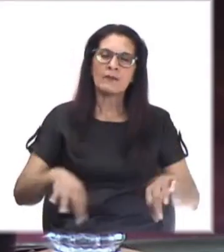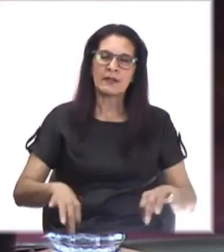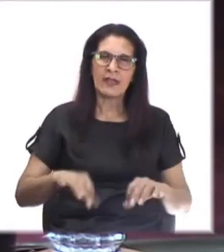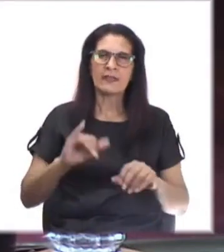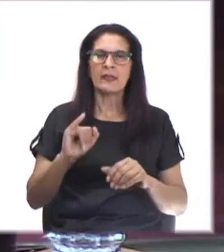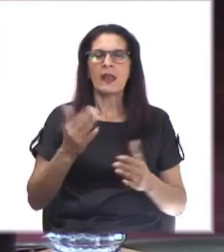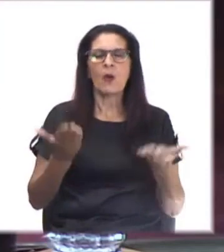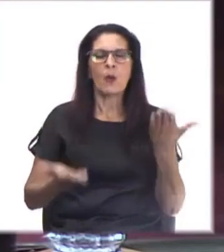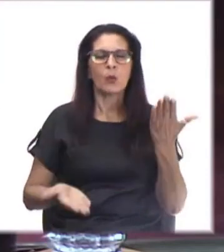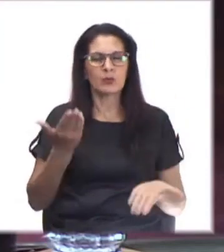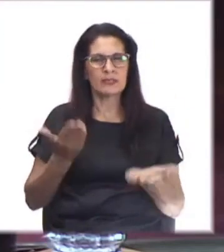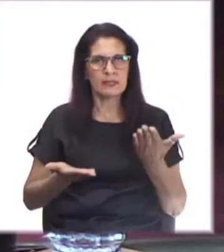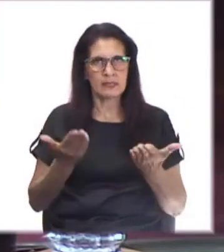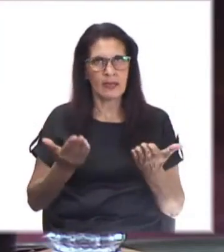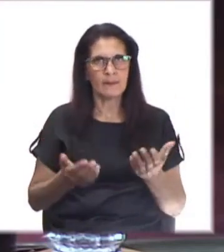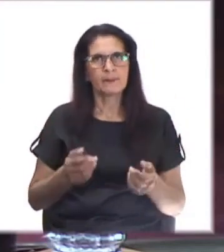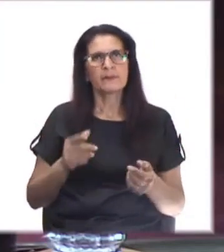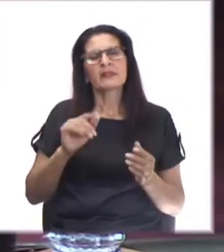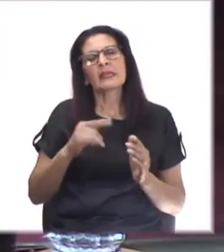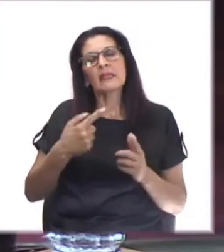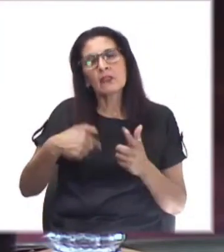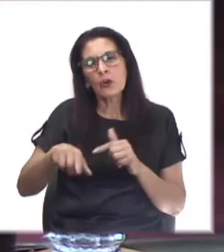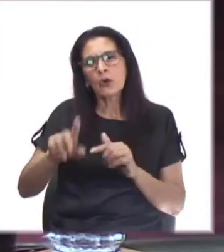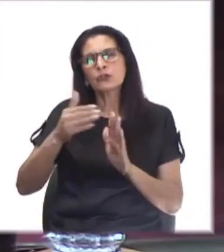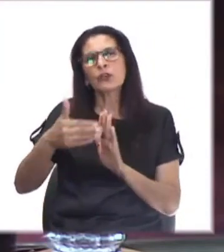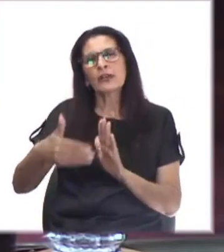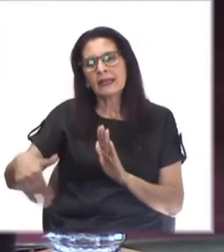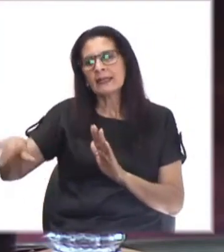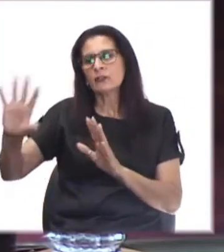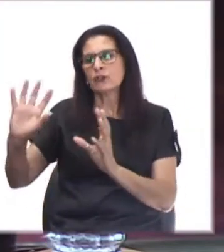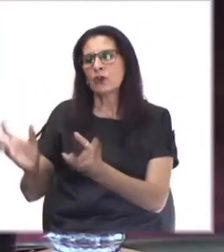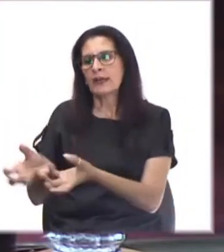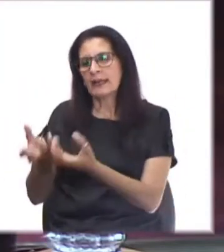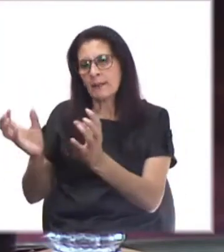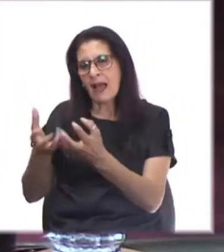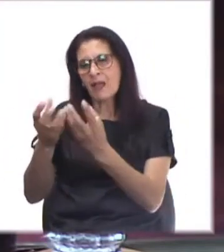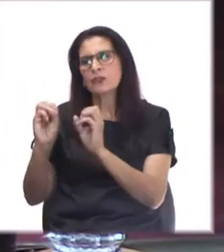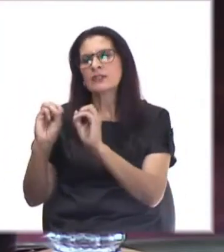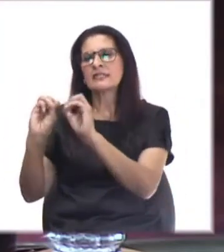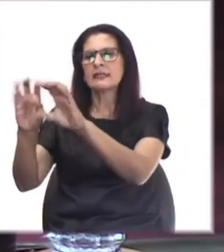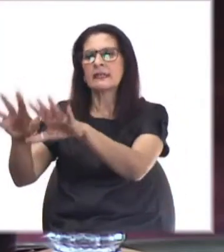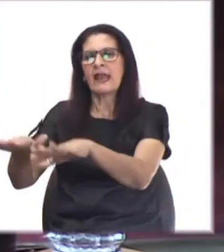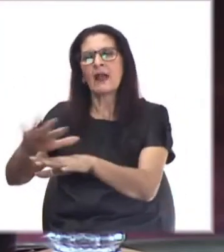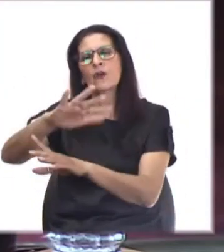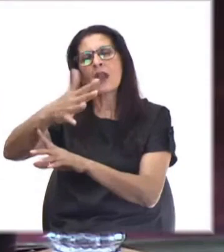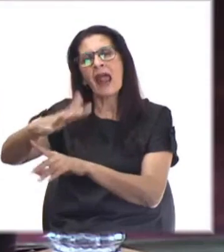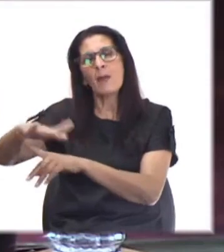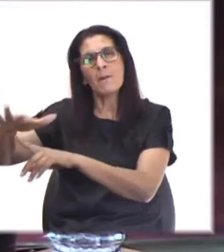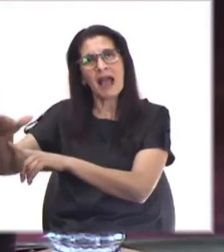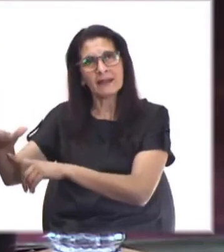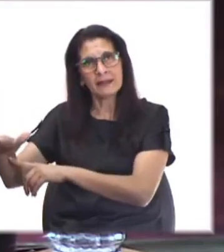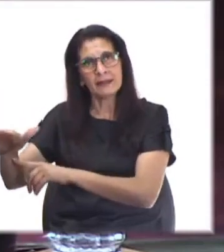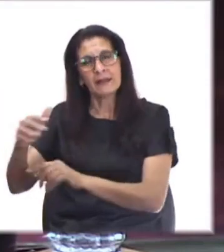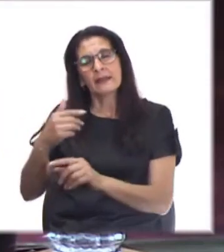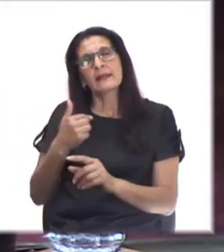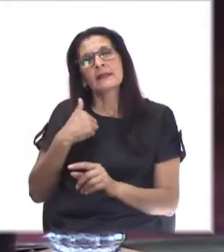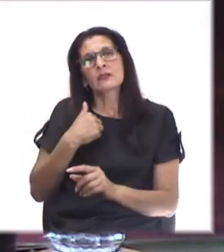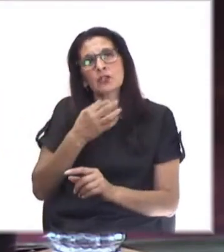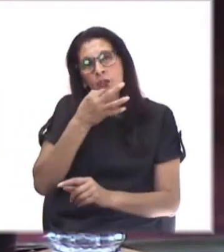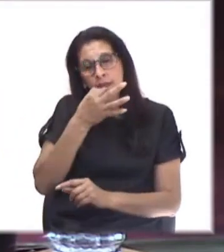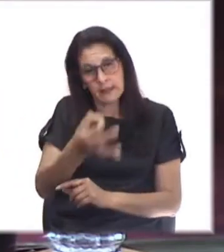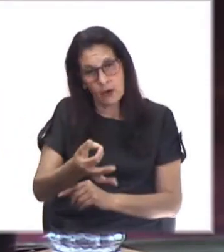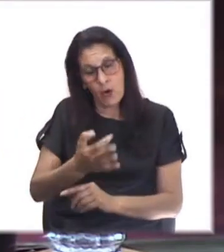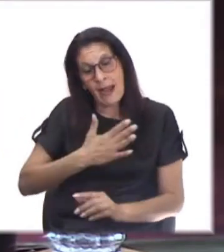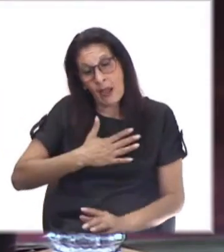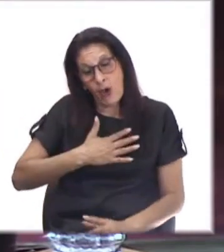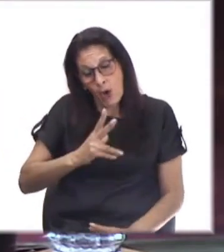allá de la versión de que los restos cremados y arrojados al mar que nos habían llegado, confieso en lo